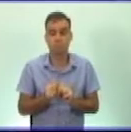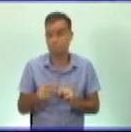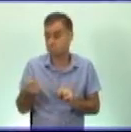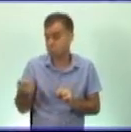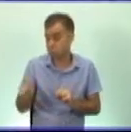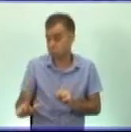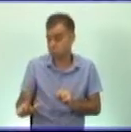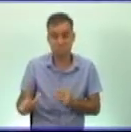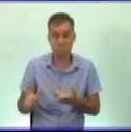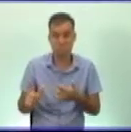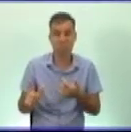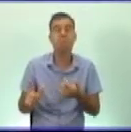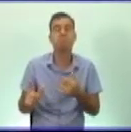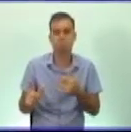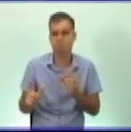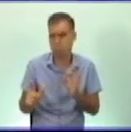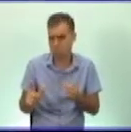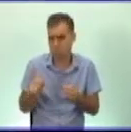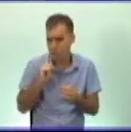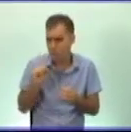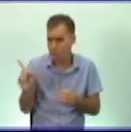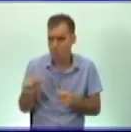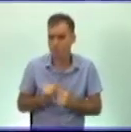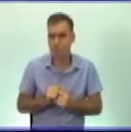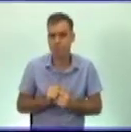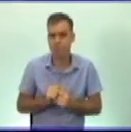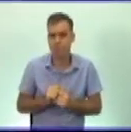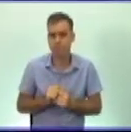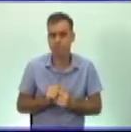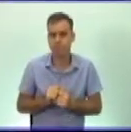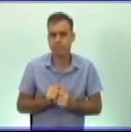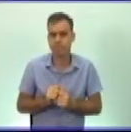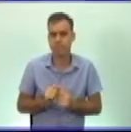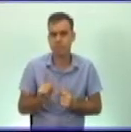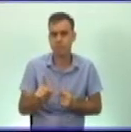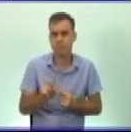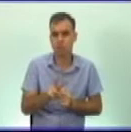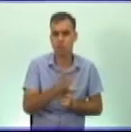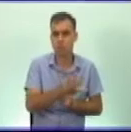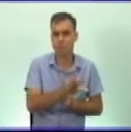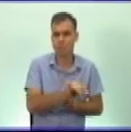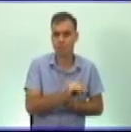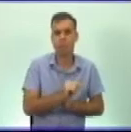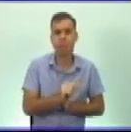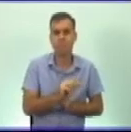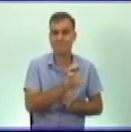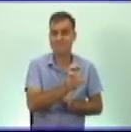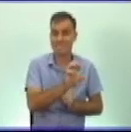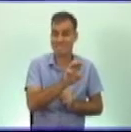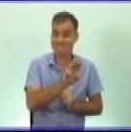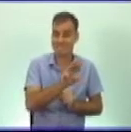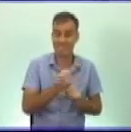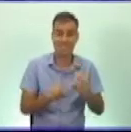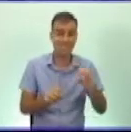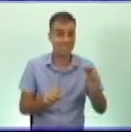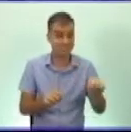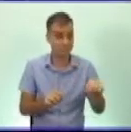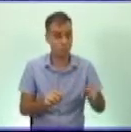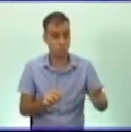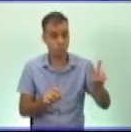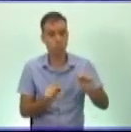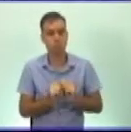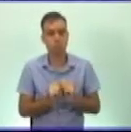obtener fácilmente, ¿verdad? Tenemos que es 1256 centímetros cuadrados. Hasta